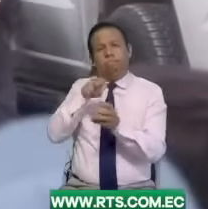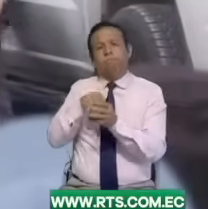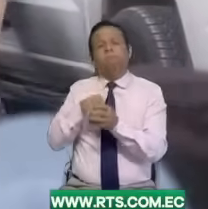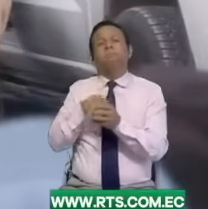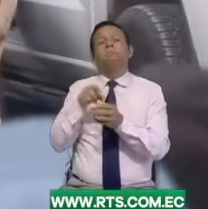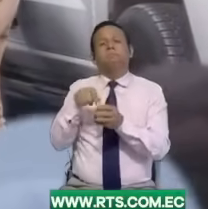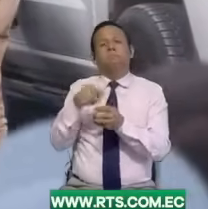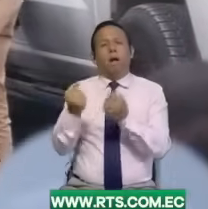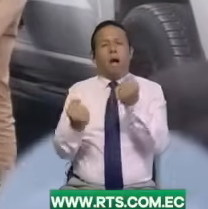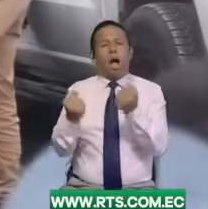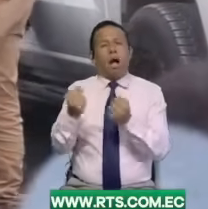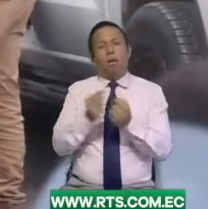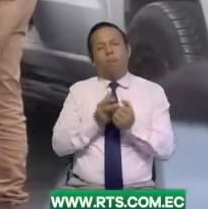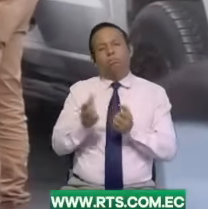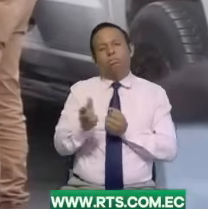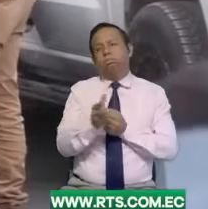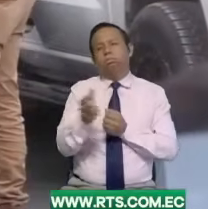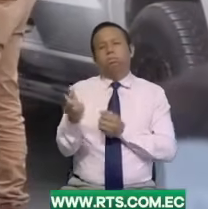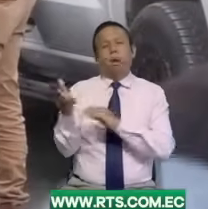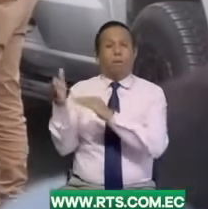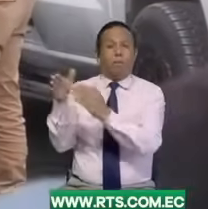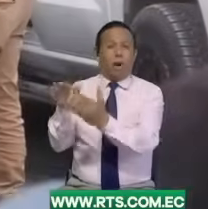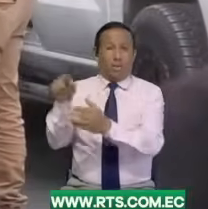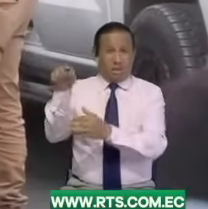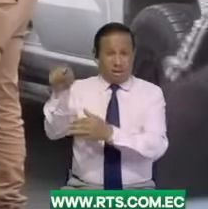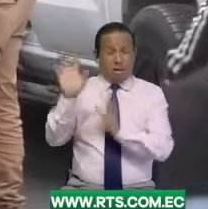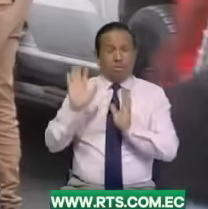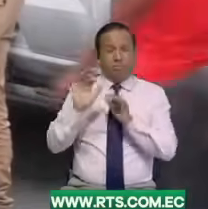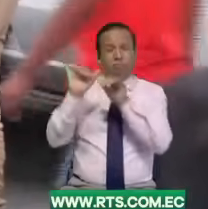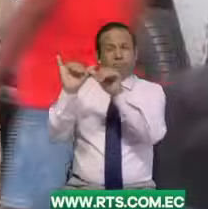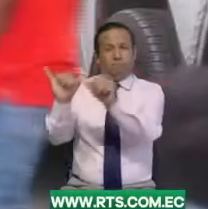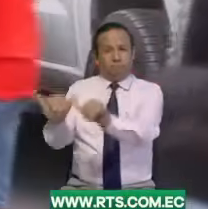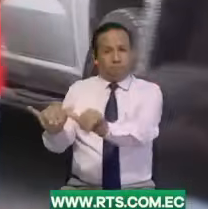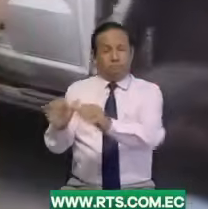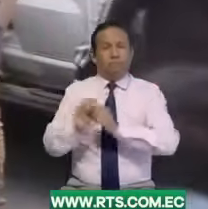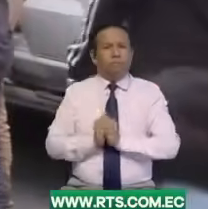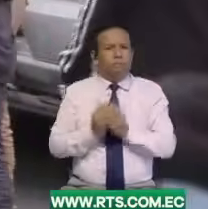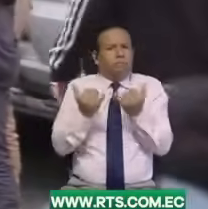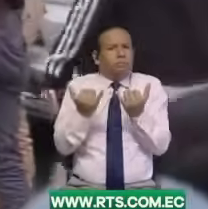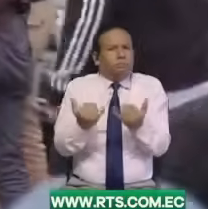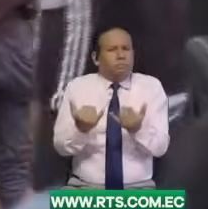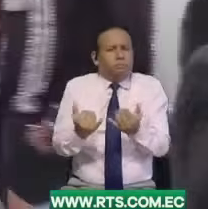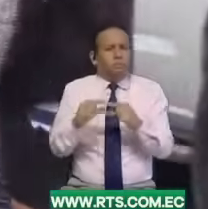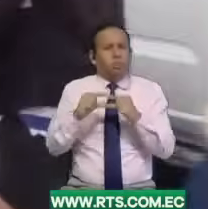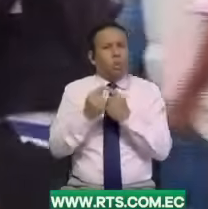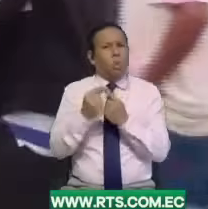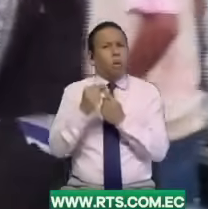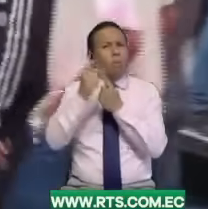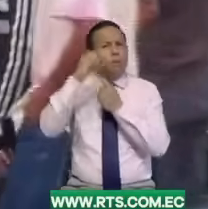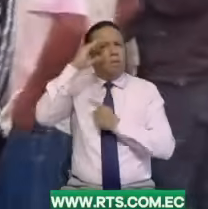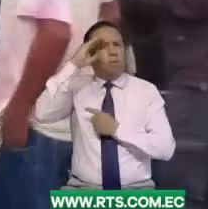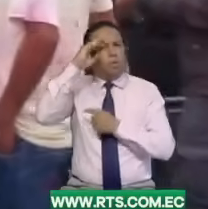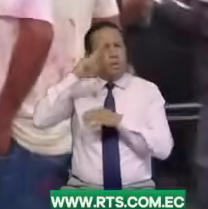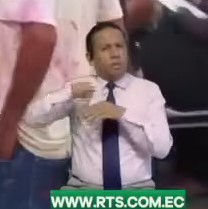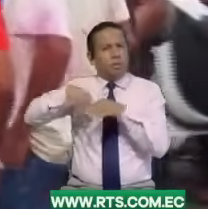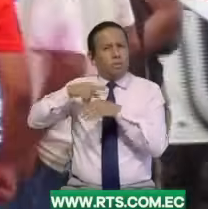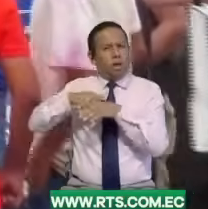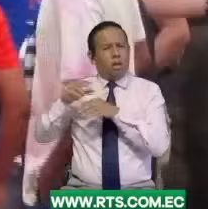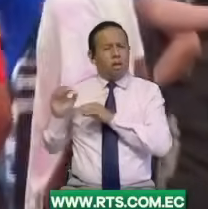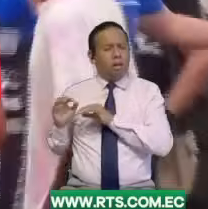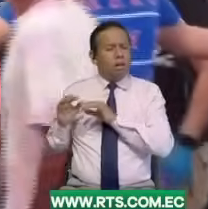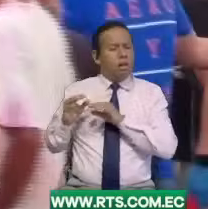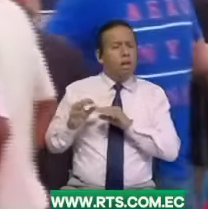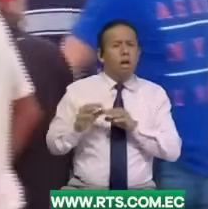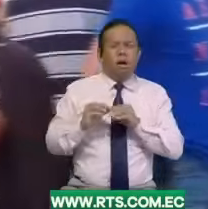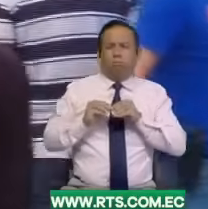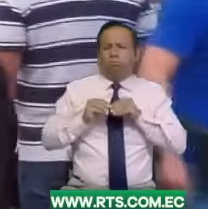medicina legal y llevarlo a la morgue. Desde entonces, las unidades especializadas de la Policía Nacional se